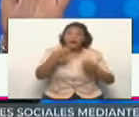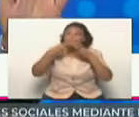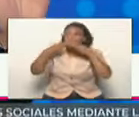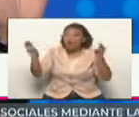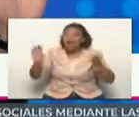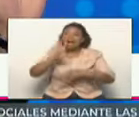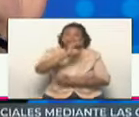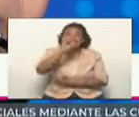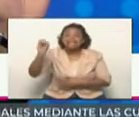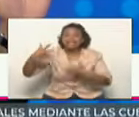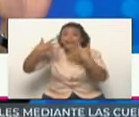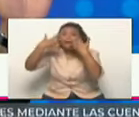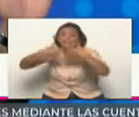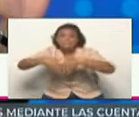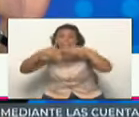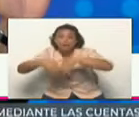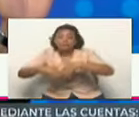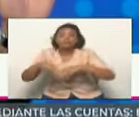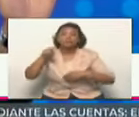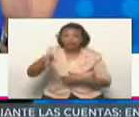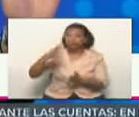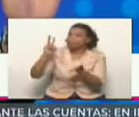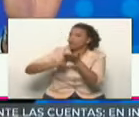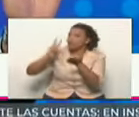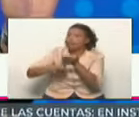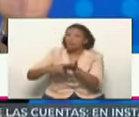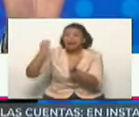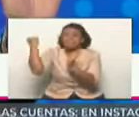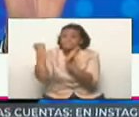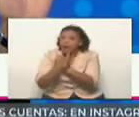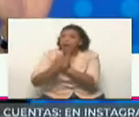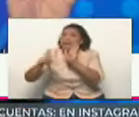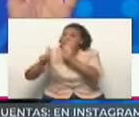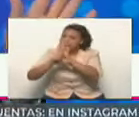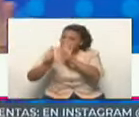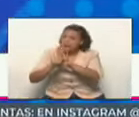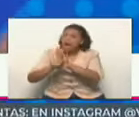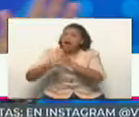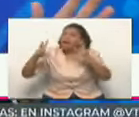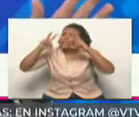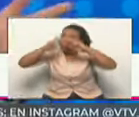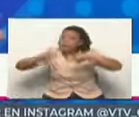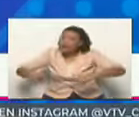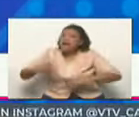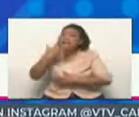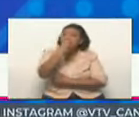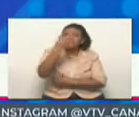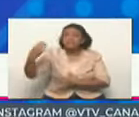más de 500 empresas. Verdaderamente tenemos nosotros que revisar, como estamos revisando todas las empresas,